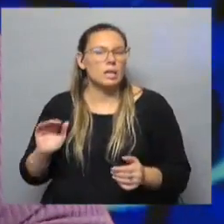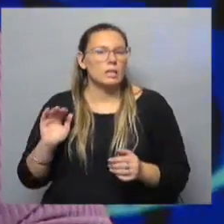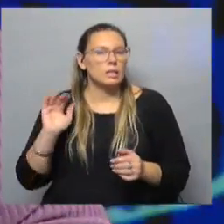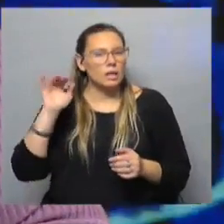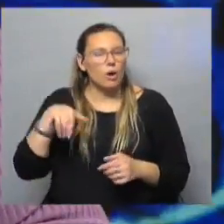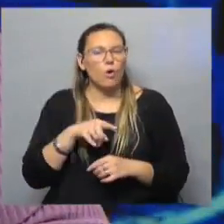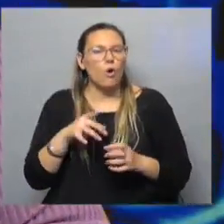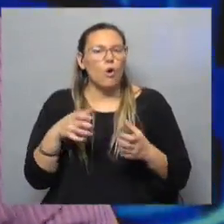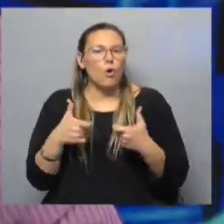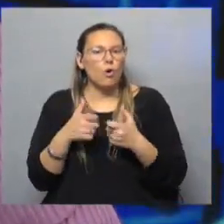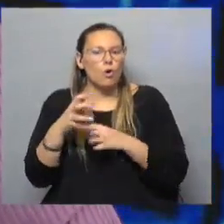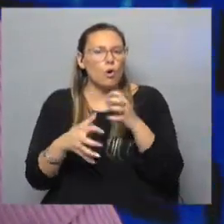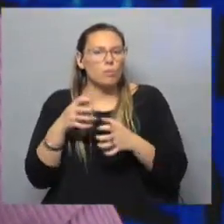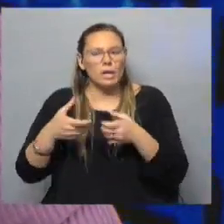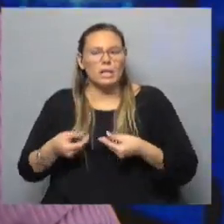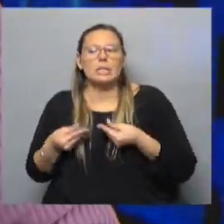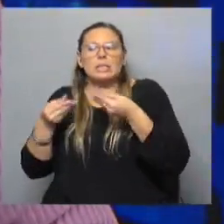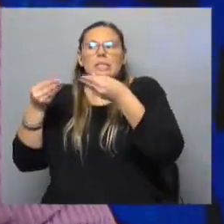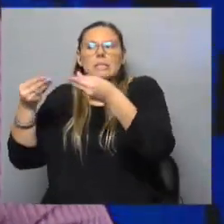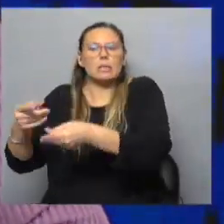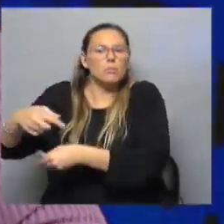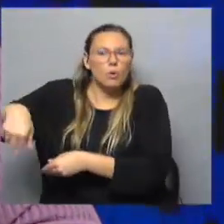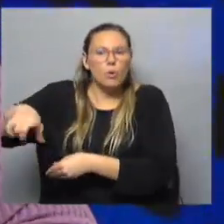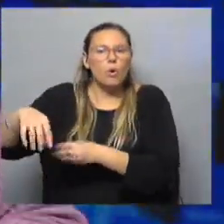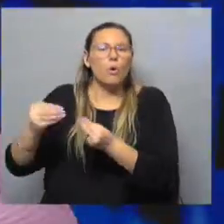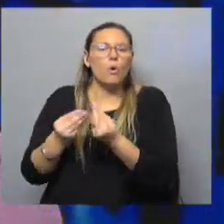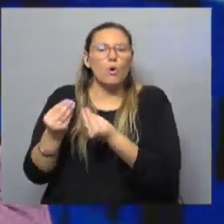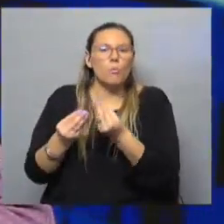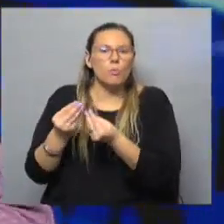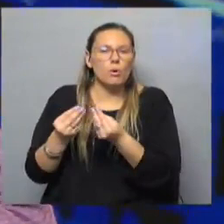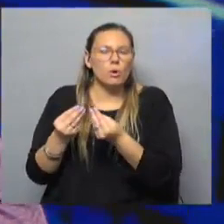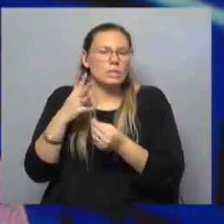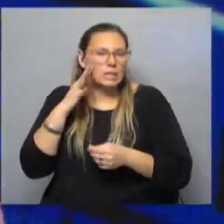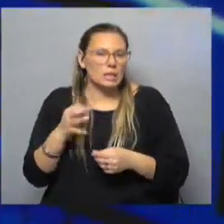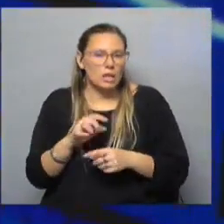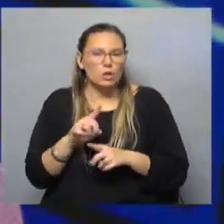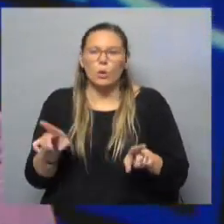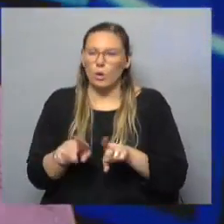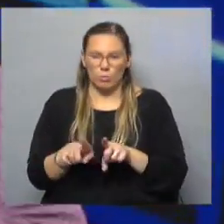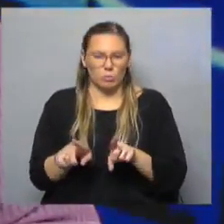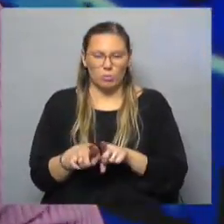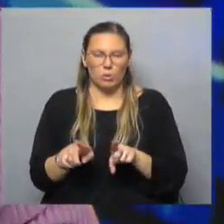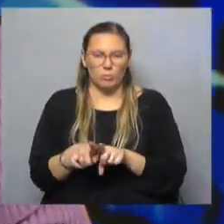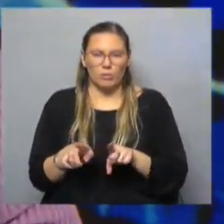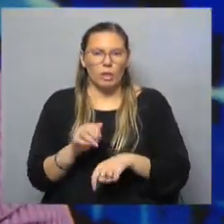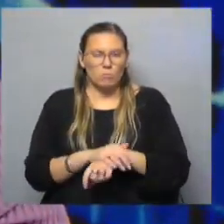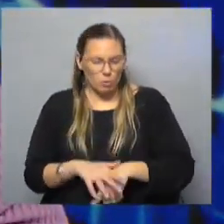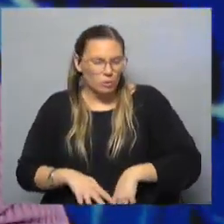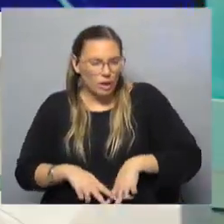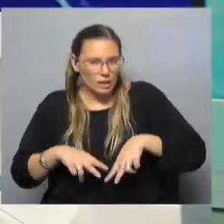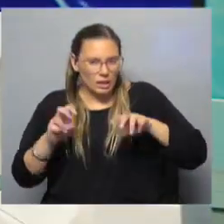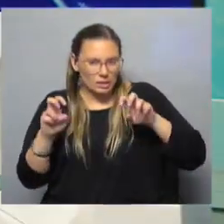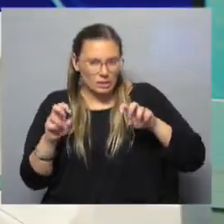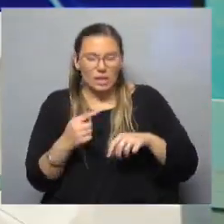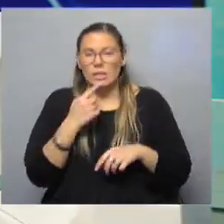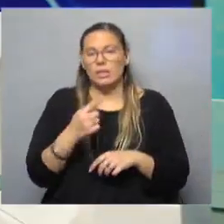gobierno, porque como él la llevó a los integrantes de la coalición, bueno, ¿cómo es que se entiende? Porque no es lo mismo a la hora de analizarlo,